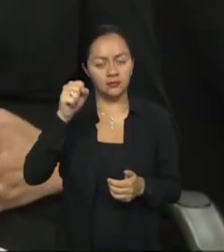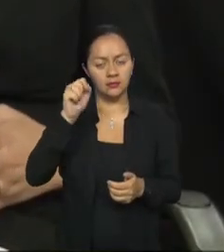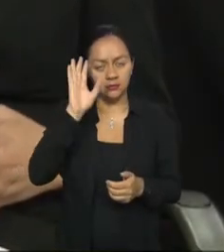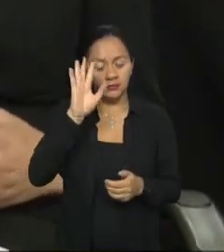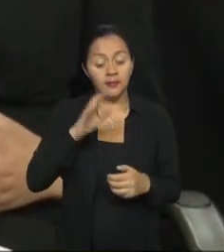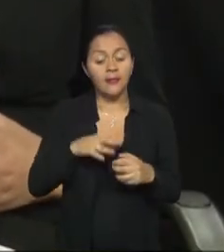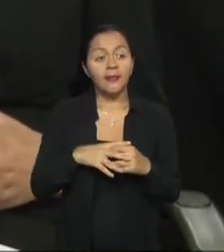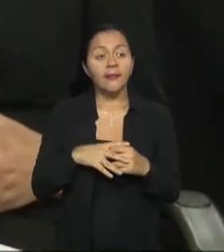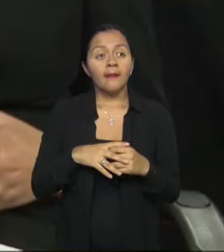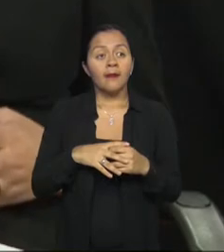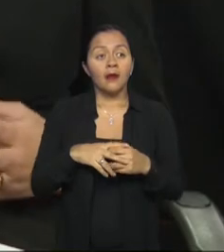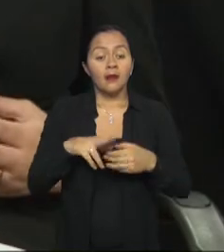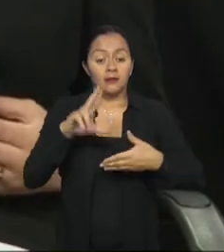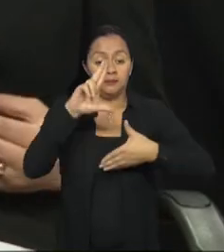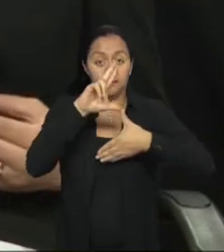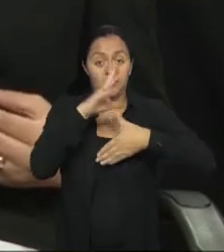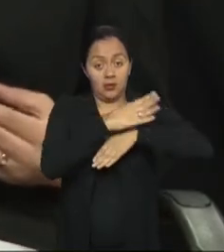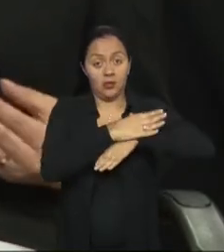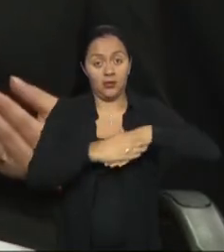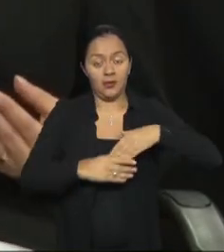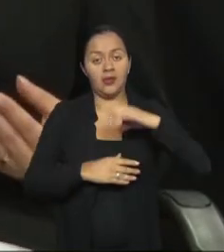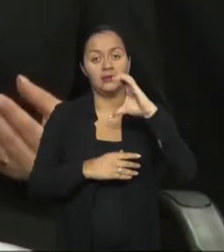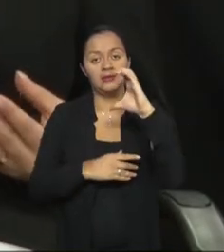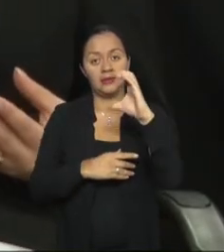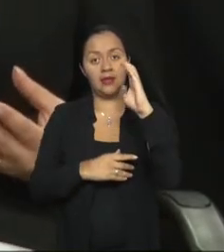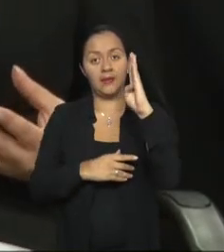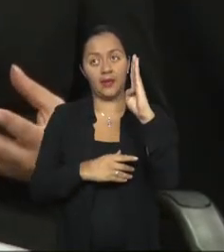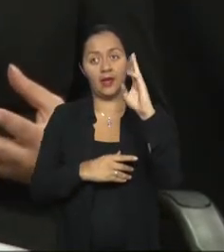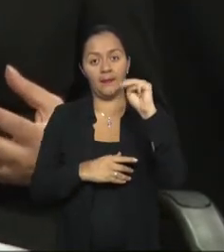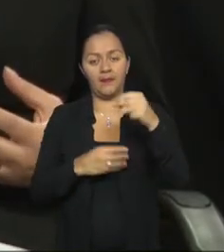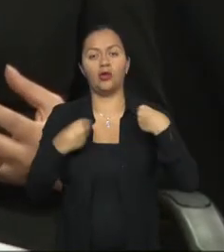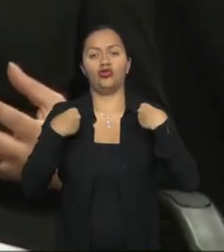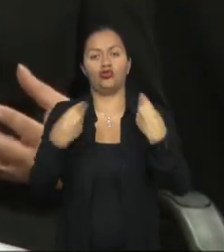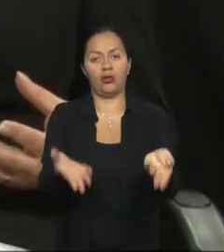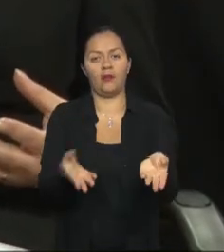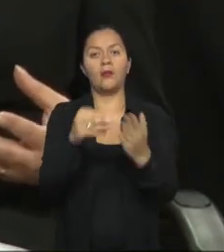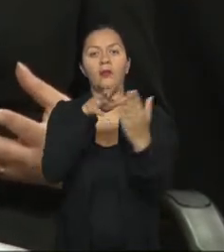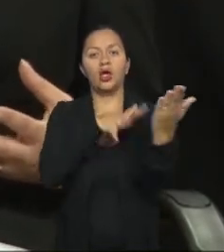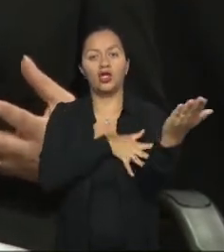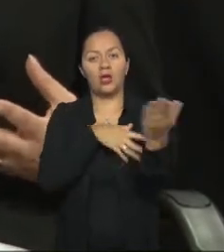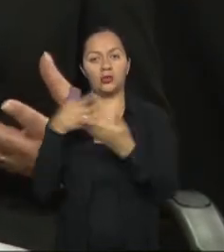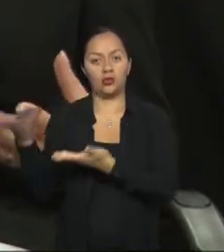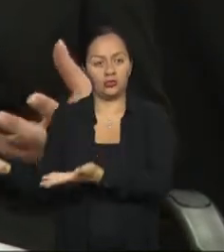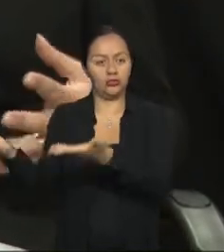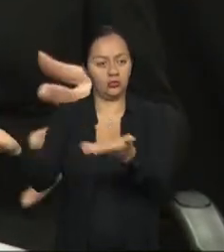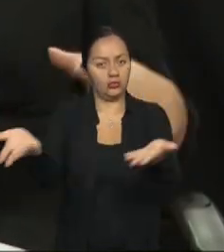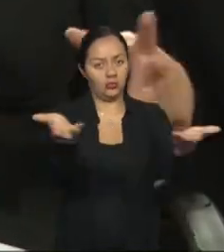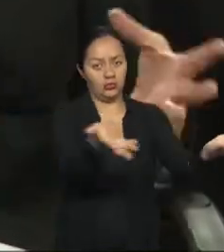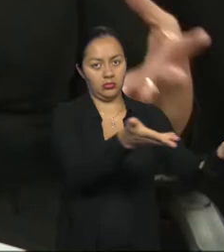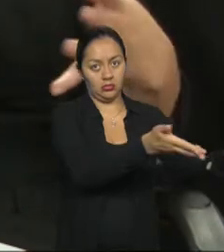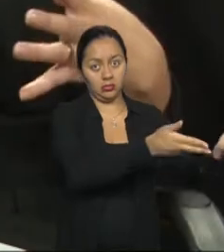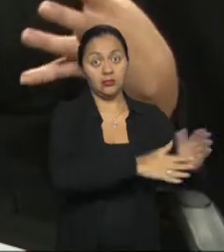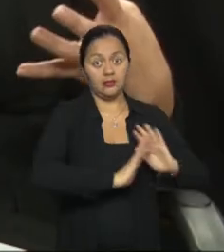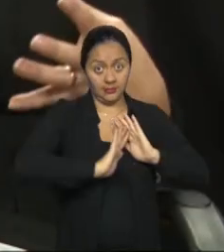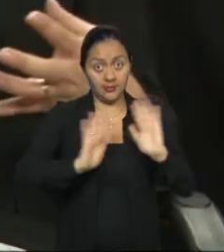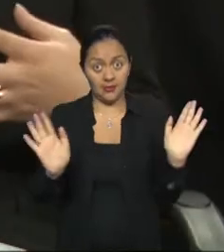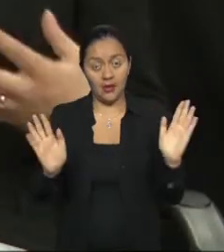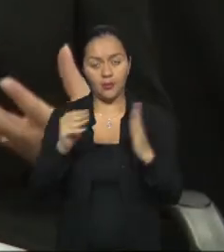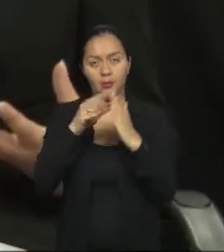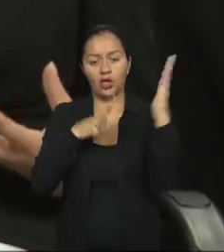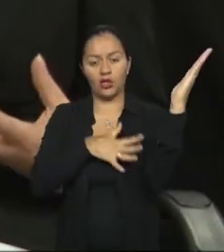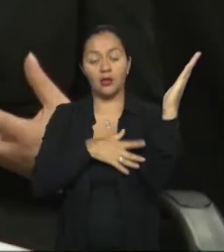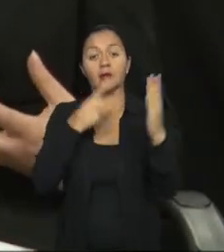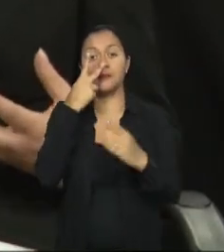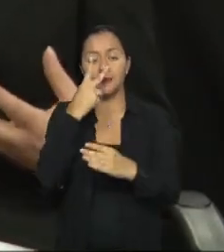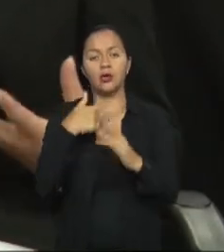bueno, CBM implementa proyectos a nivel regional y nosotros pues tenemos en contacto